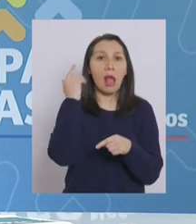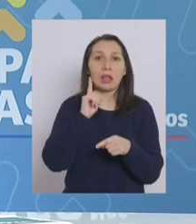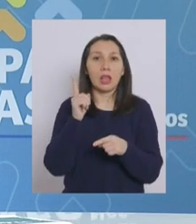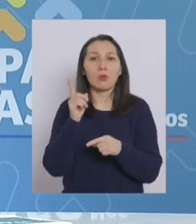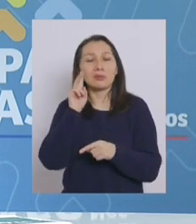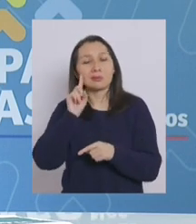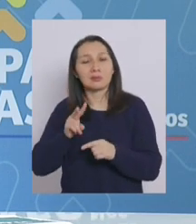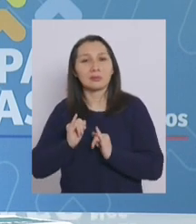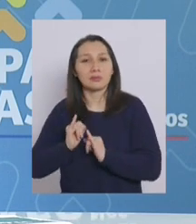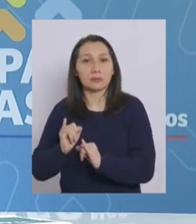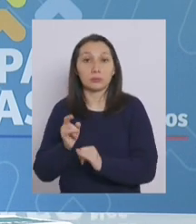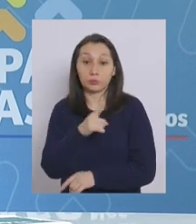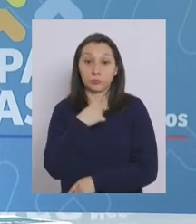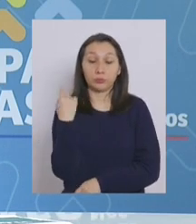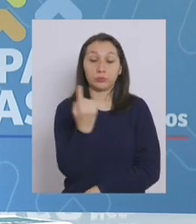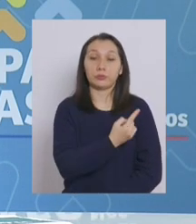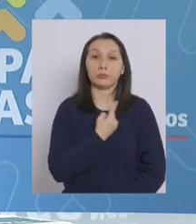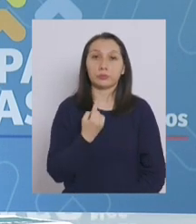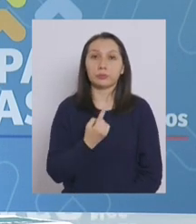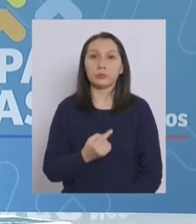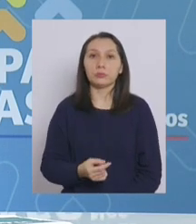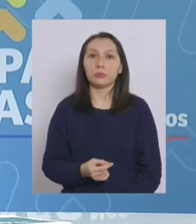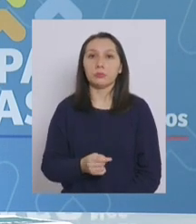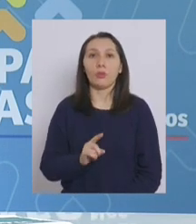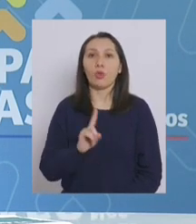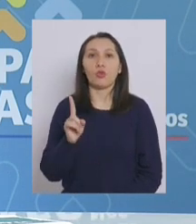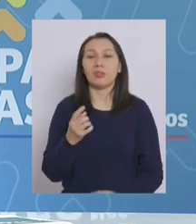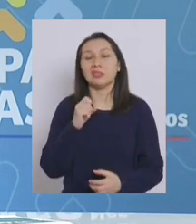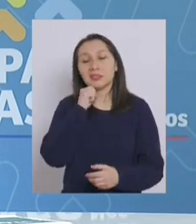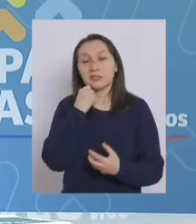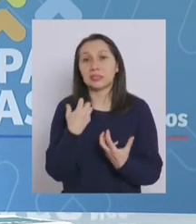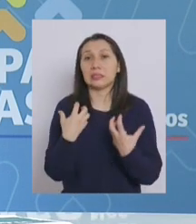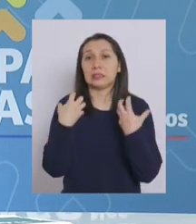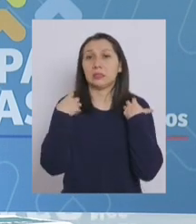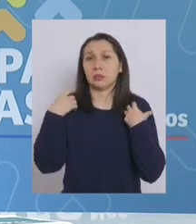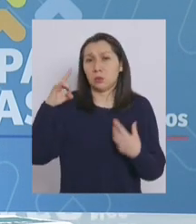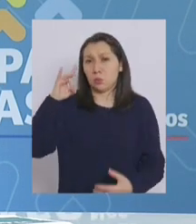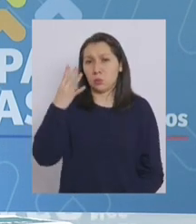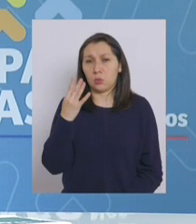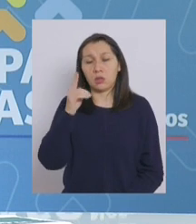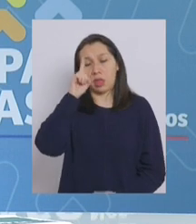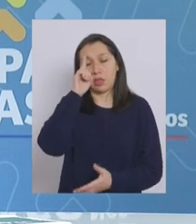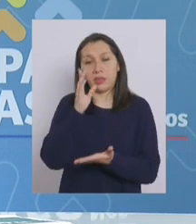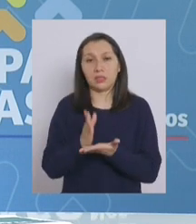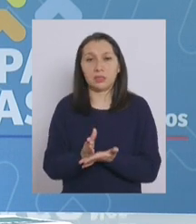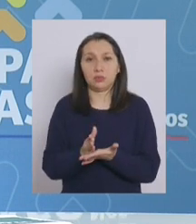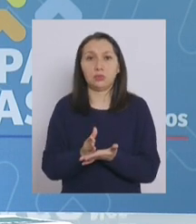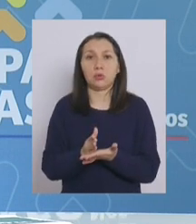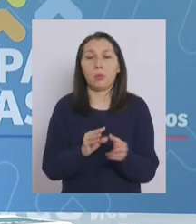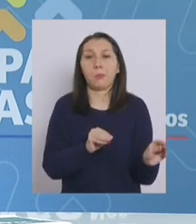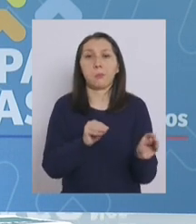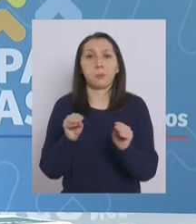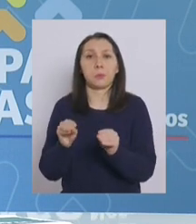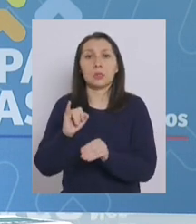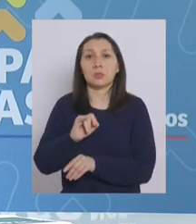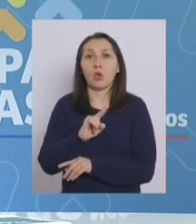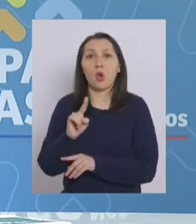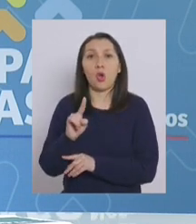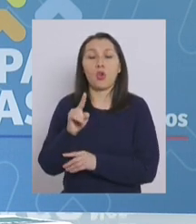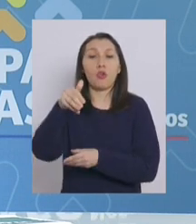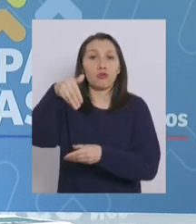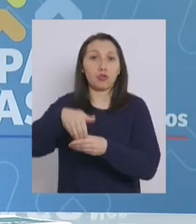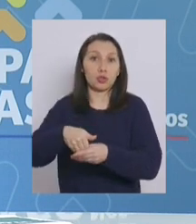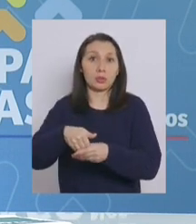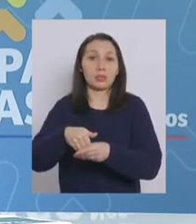hacía. De nosotros no depende en forma única la decisión de postergar o no postergar una